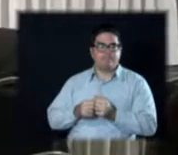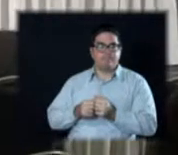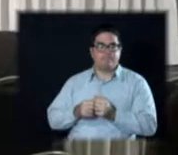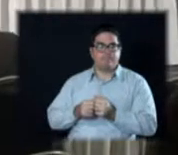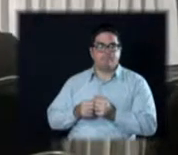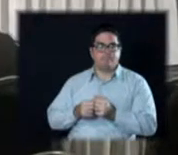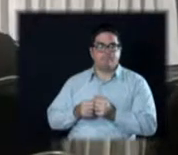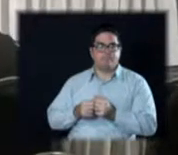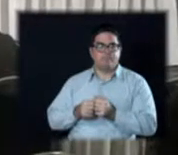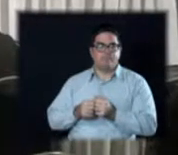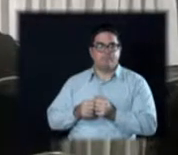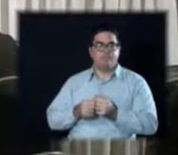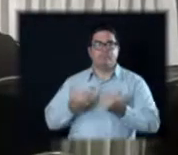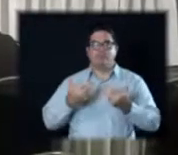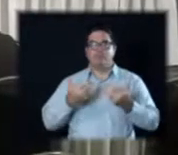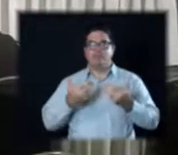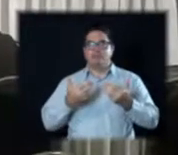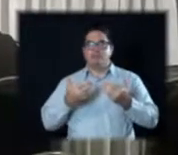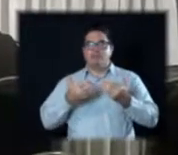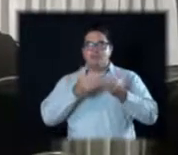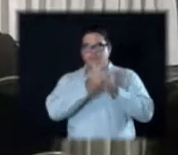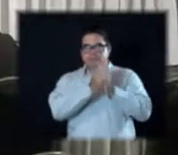Quería comentar sobre algo que dijeron Melba y Carlos. Para